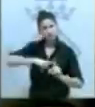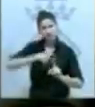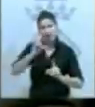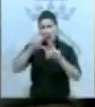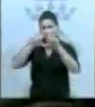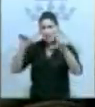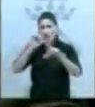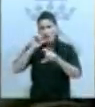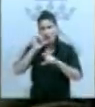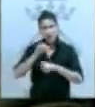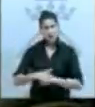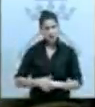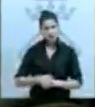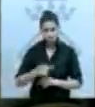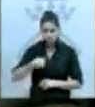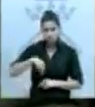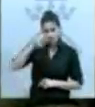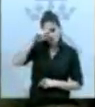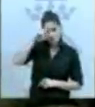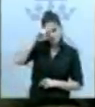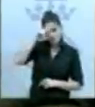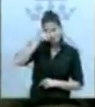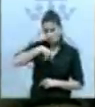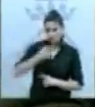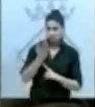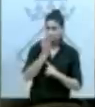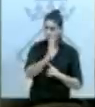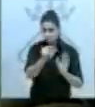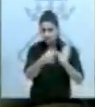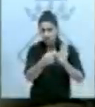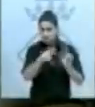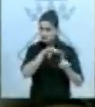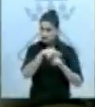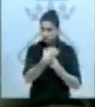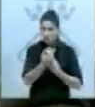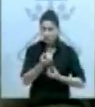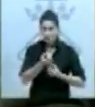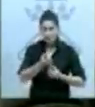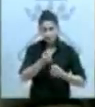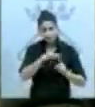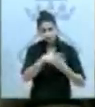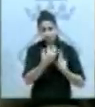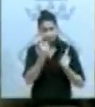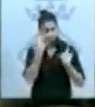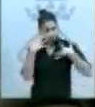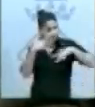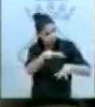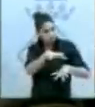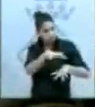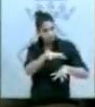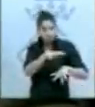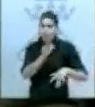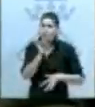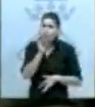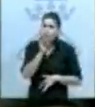preocupa. Nos preocupa que después de haber puesto de manifiesto esta situación, apreciemos que estamos todavía con un problema muy grande.